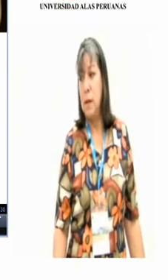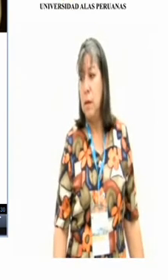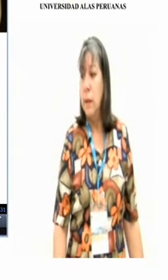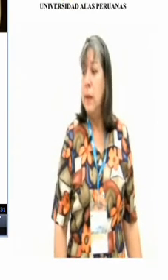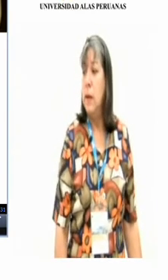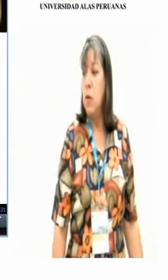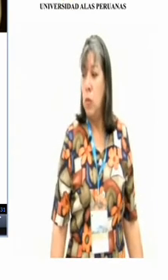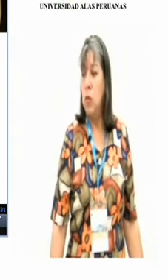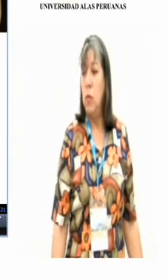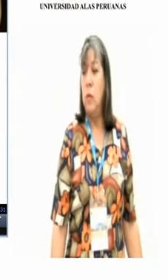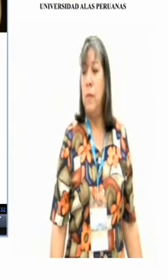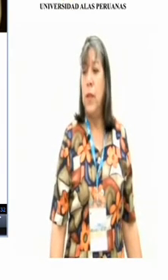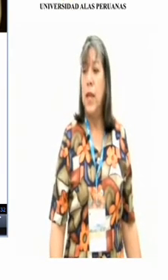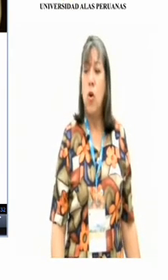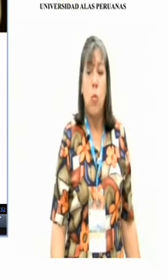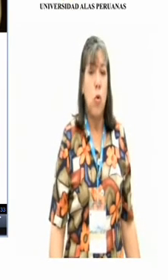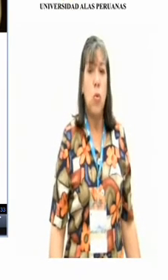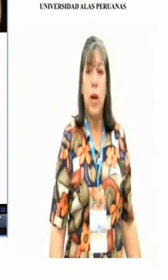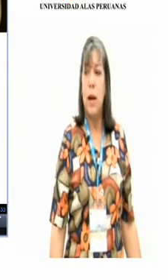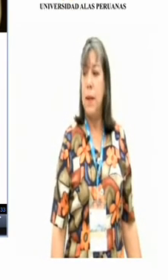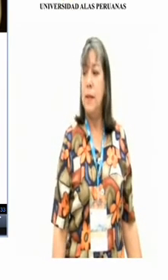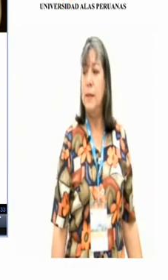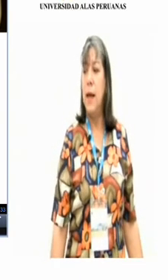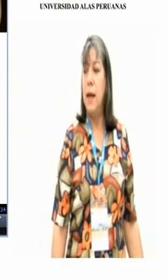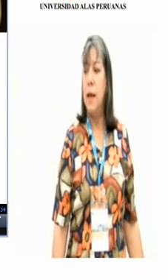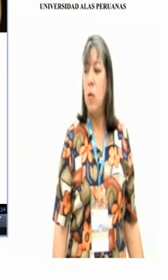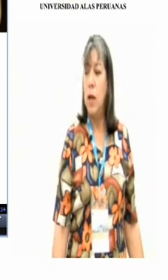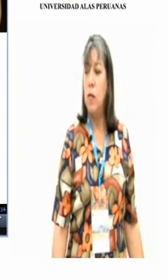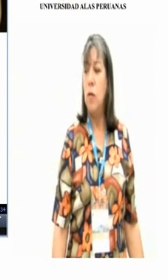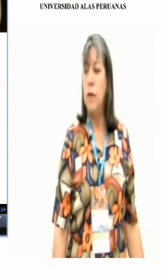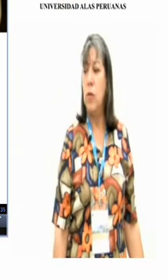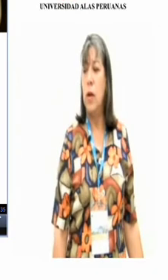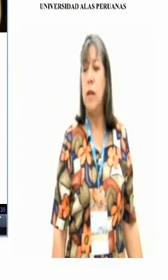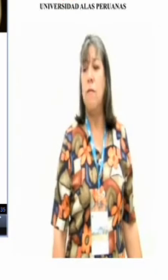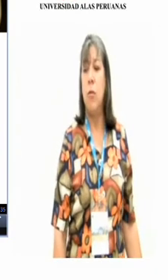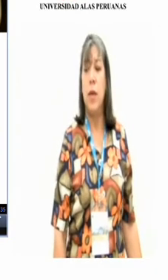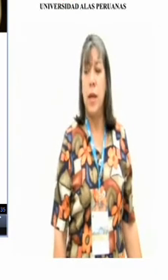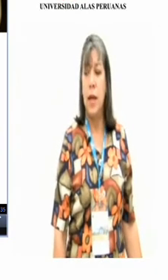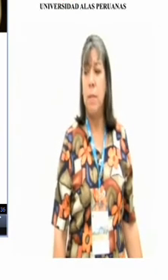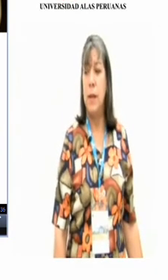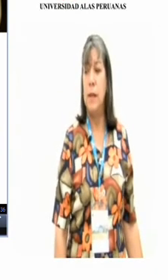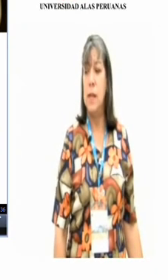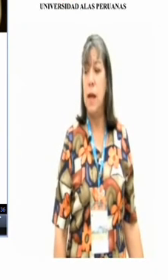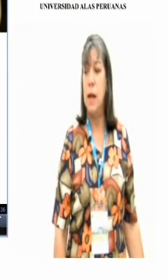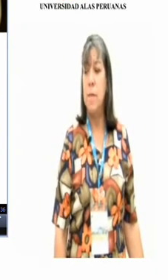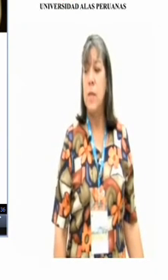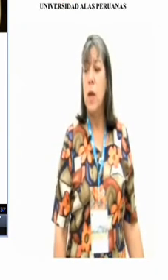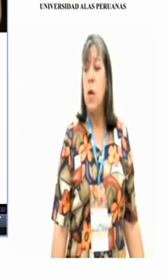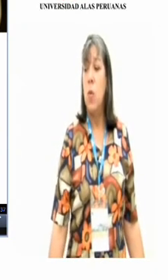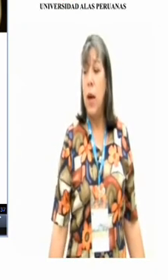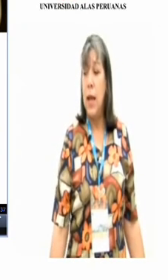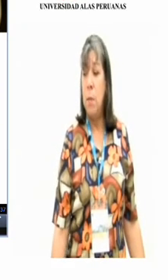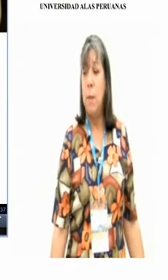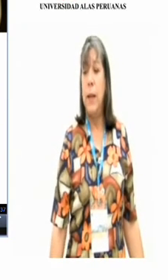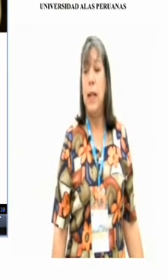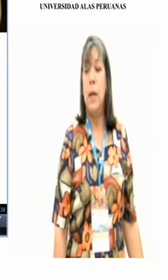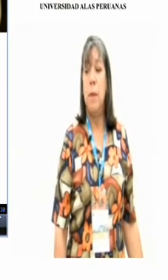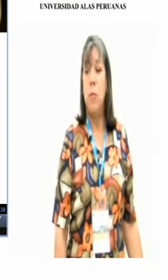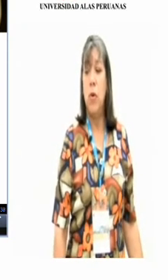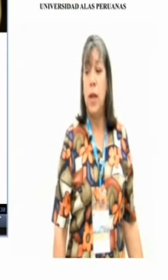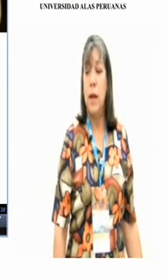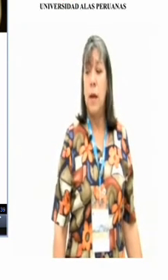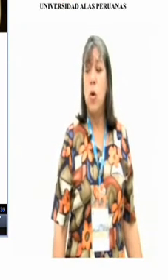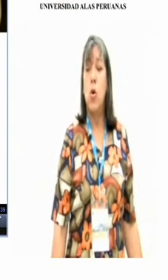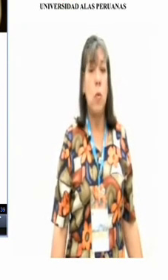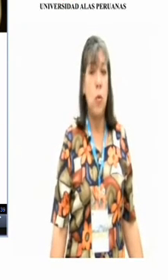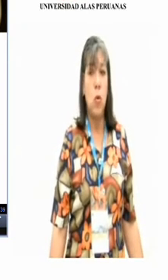mayor fuerza, como son: cómo ocurre el aprendizaje, cuáles son los factores que influyen en el aprendizaje, cuál es el papel